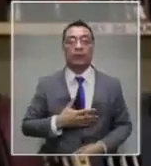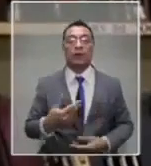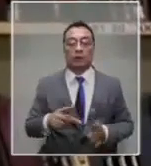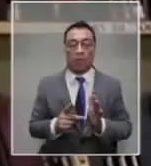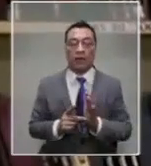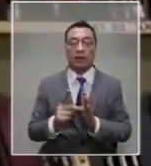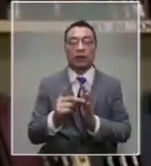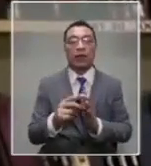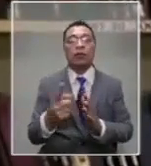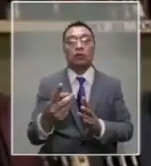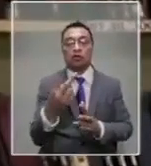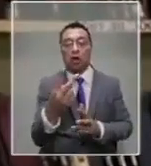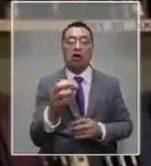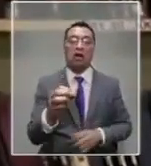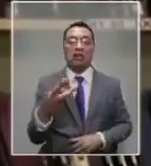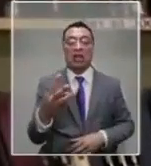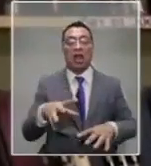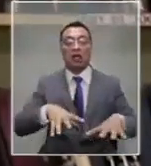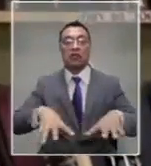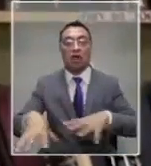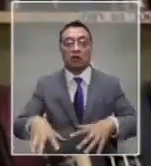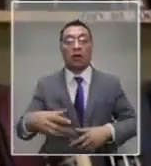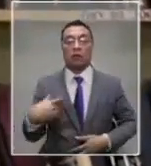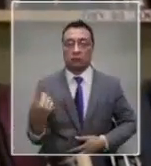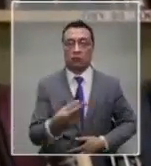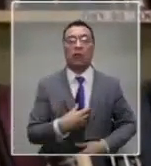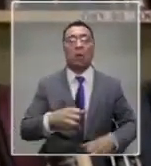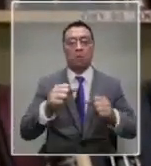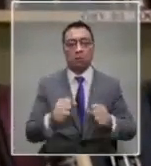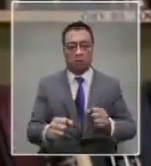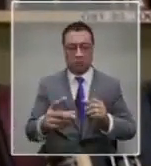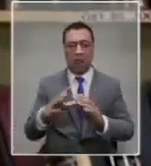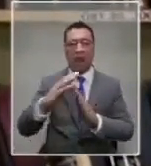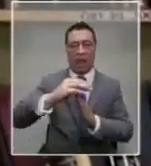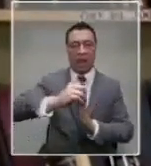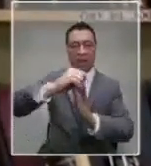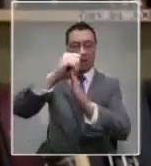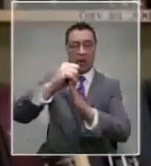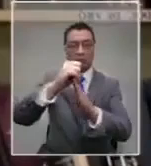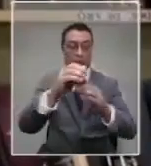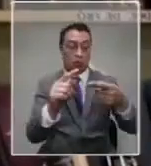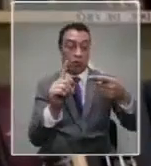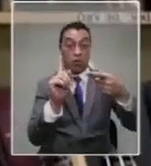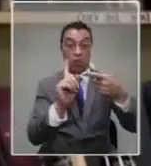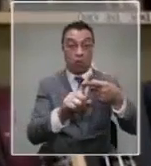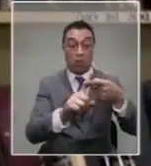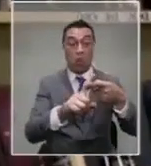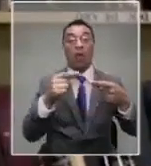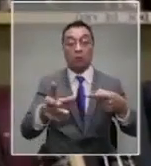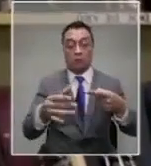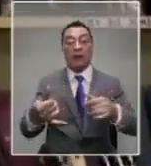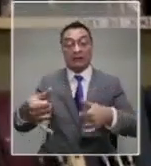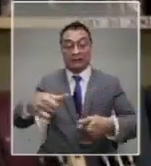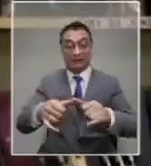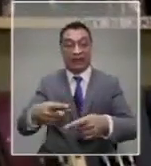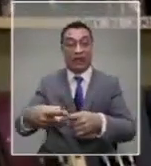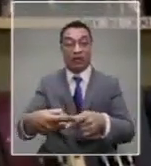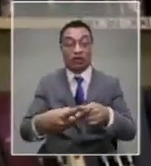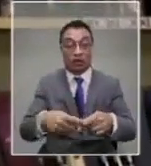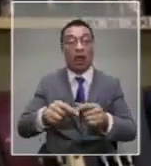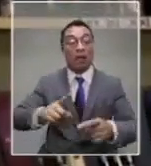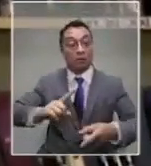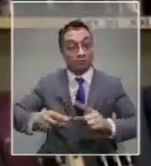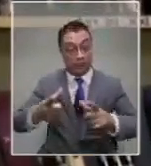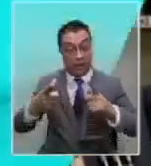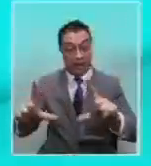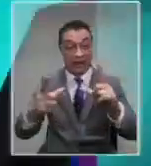desarrollado dos o tres áreas donde las cuales creemos que podemos liderar. Uno es el área de las ciencias sociales, en el tema de